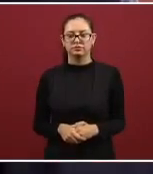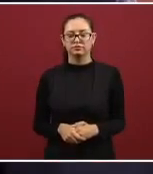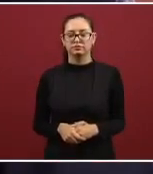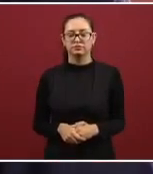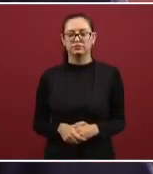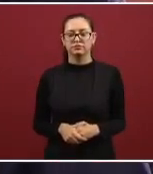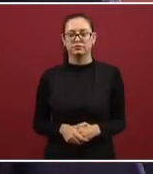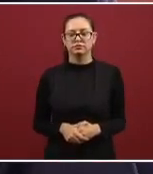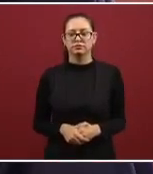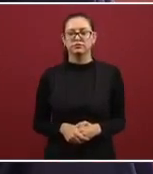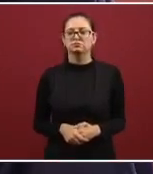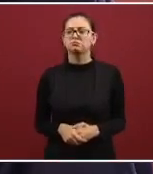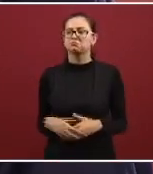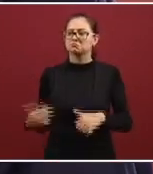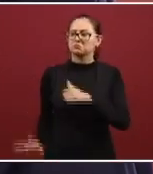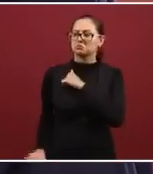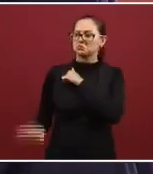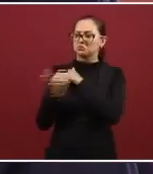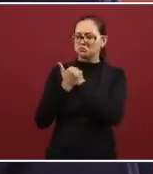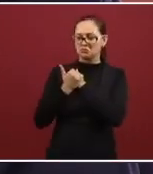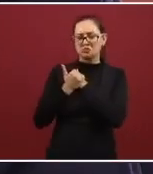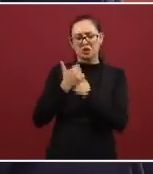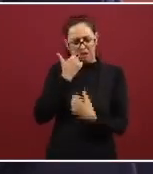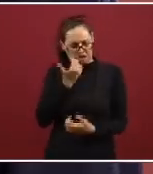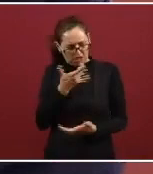a ofrecer apoyo